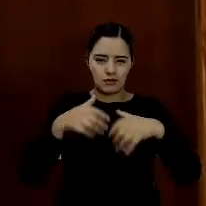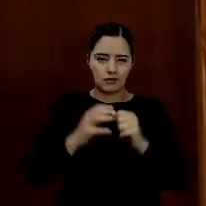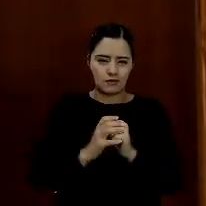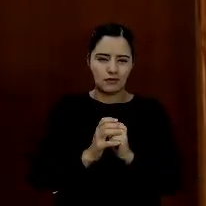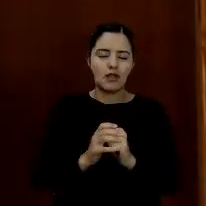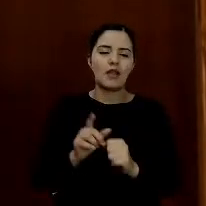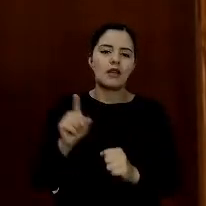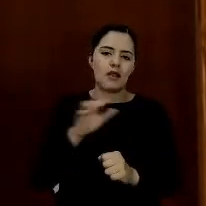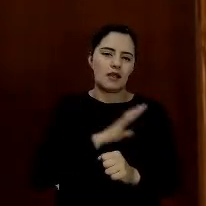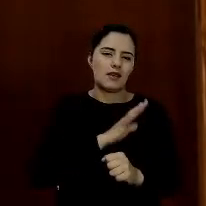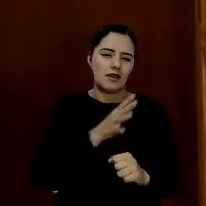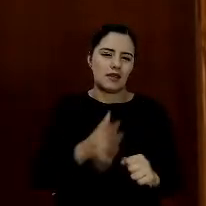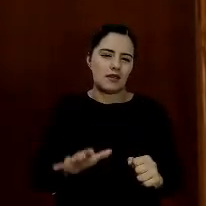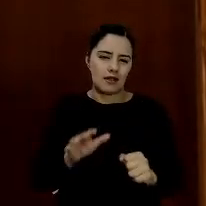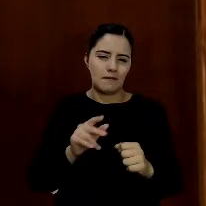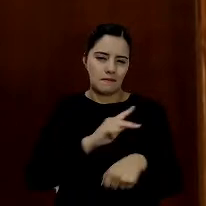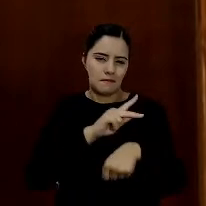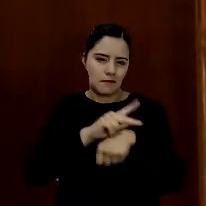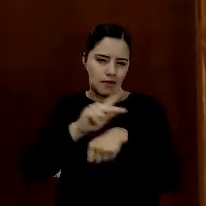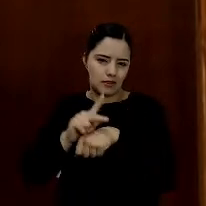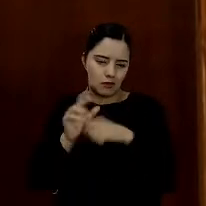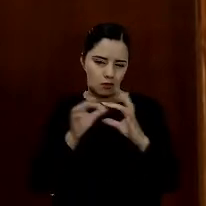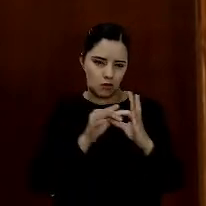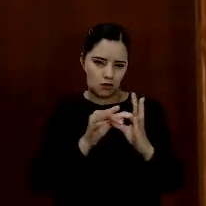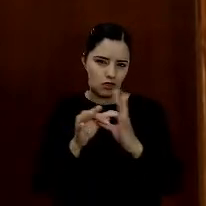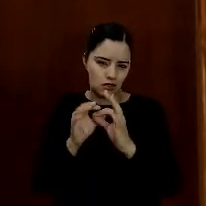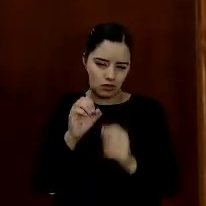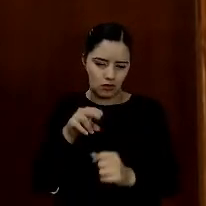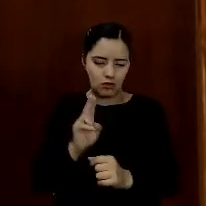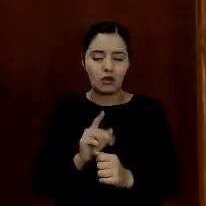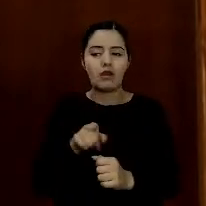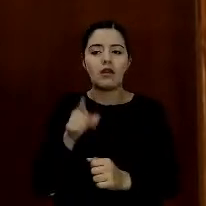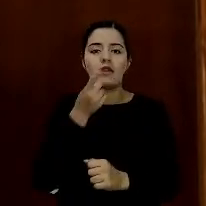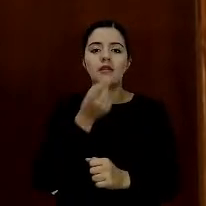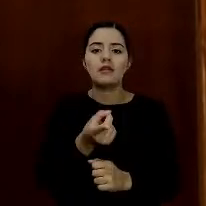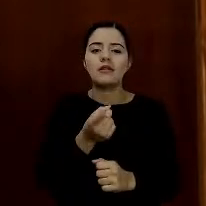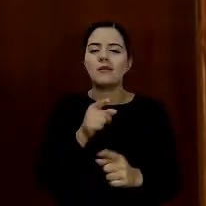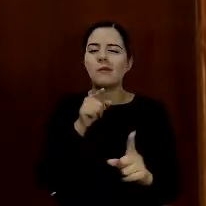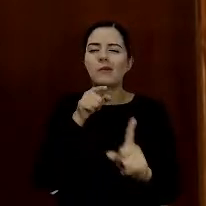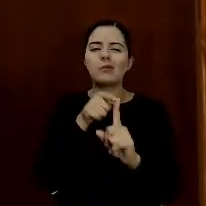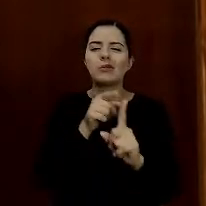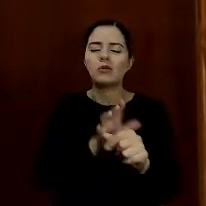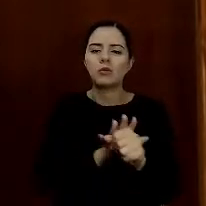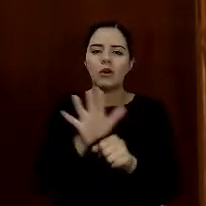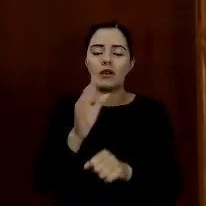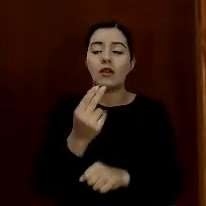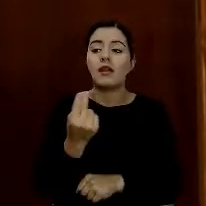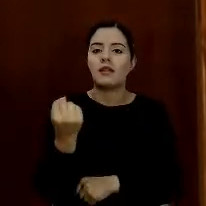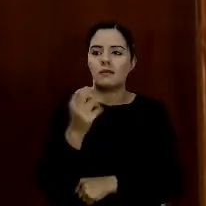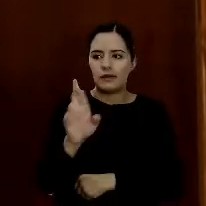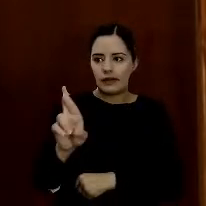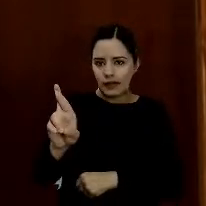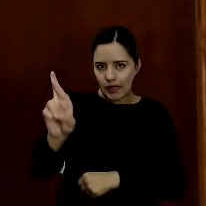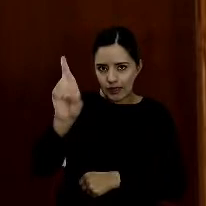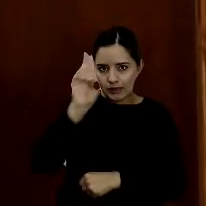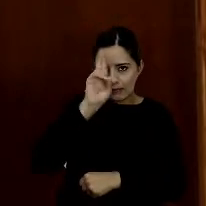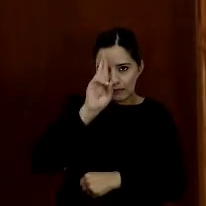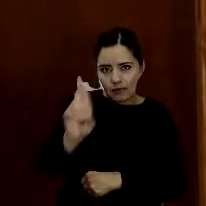que postula como principios generales el pleno respeto a la naturaleza y la